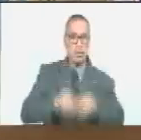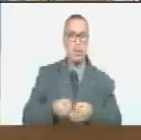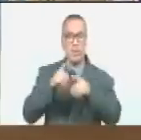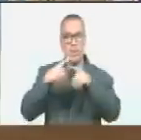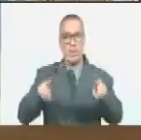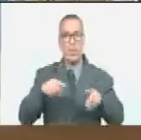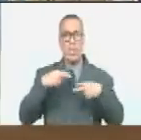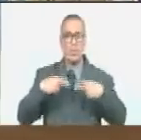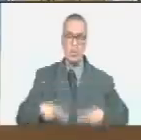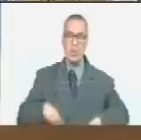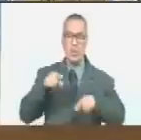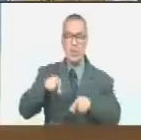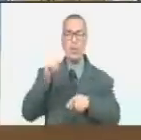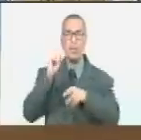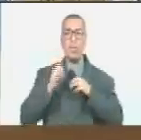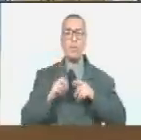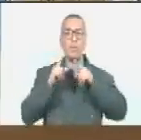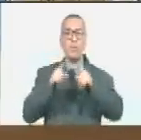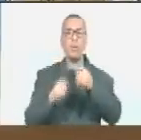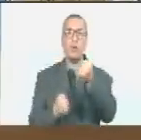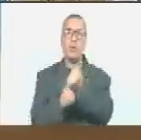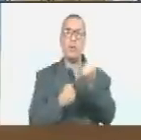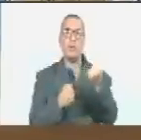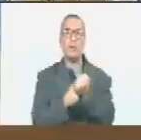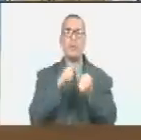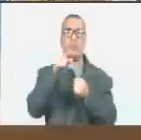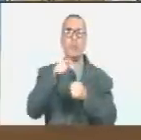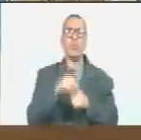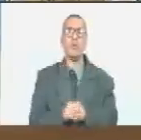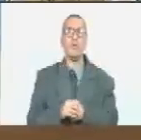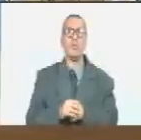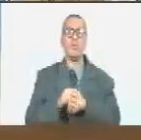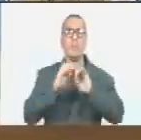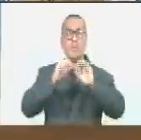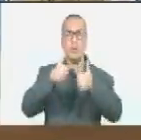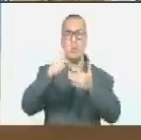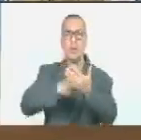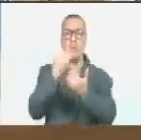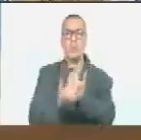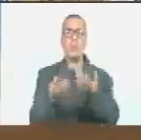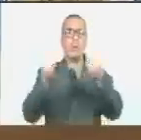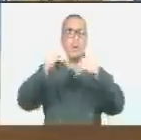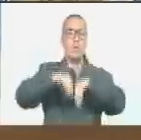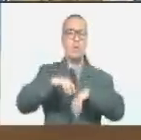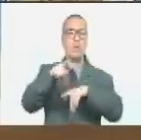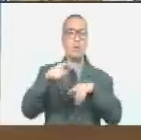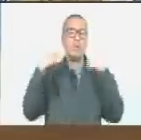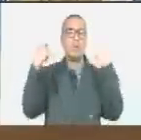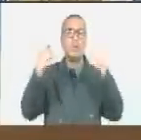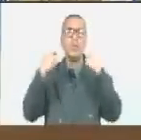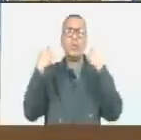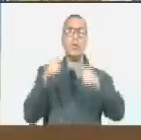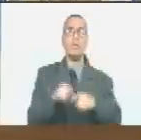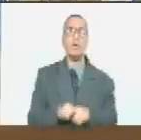democrática que hace vida hoy en este Parlamento apoya esta iniciativa de proyecto de acuerdo y